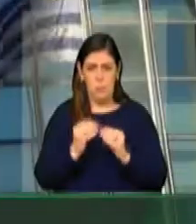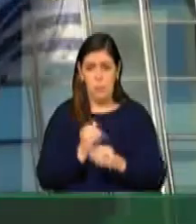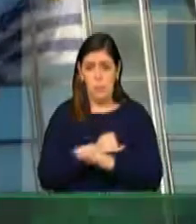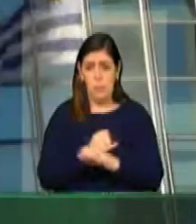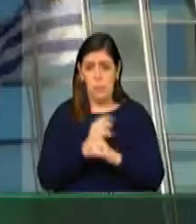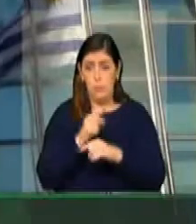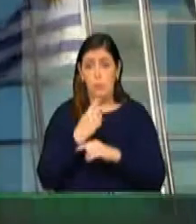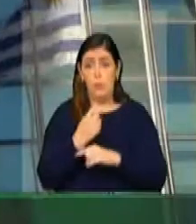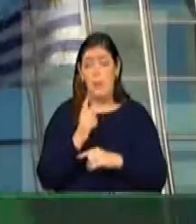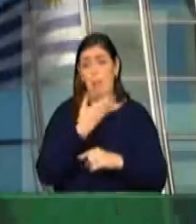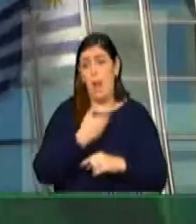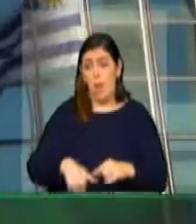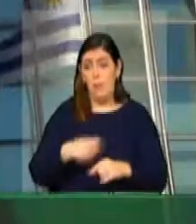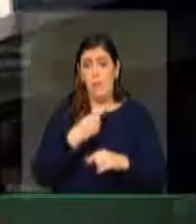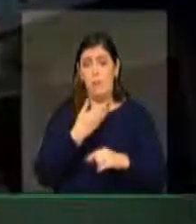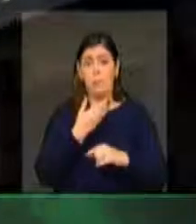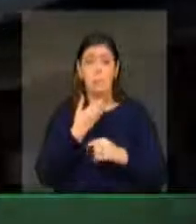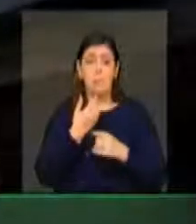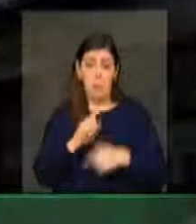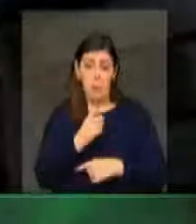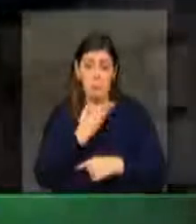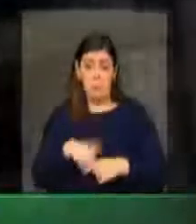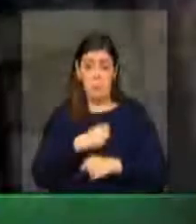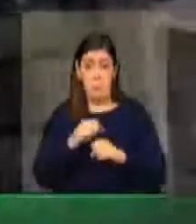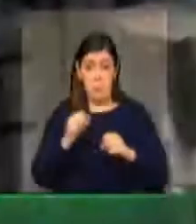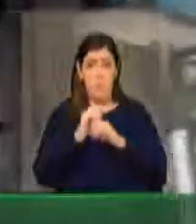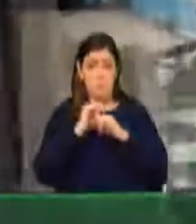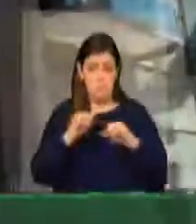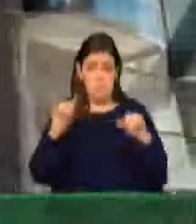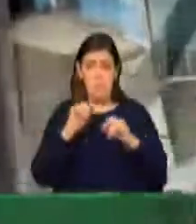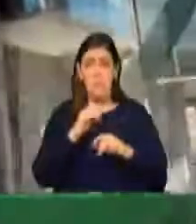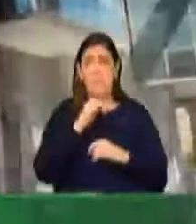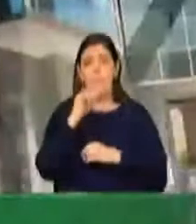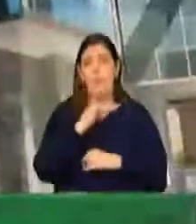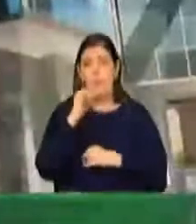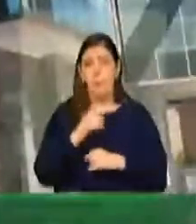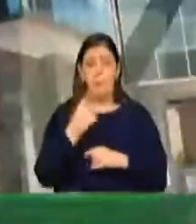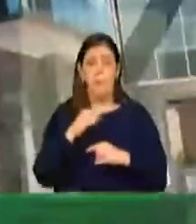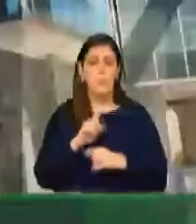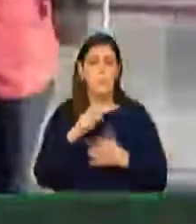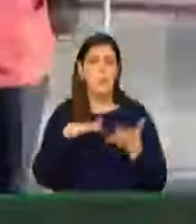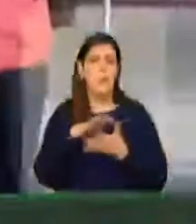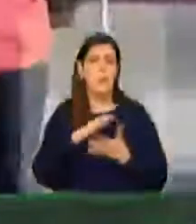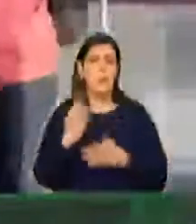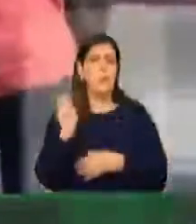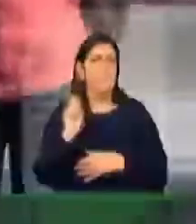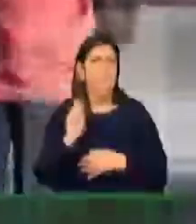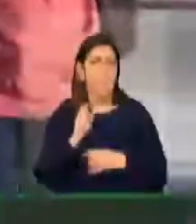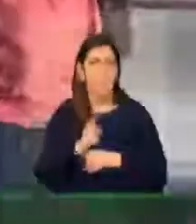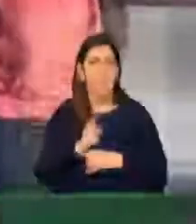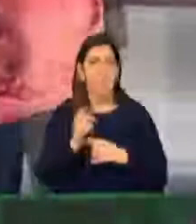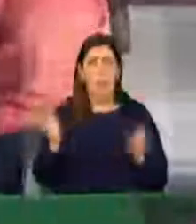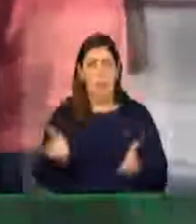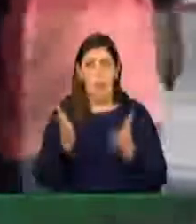que Presidencia hará gestiones para que la Comisión pueda transmitir un mensaje en un espacio en los medios públicos. La iniciativa es